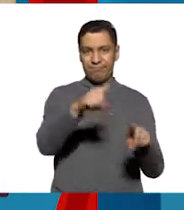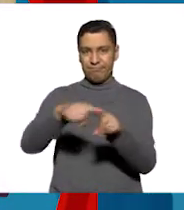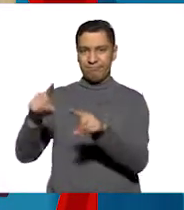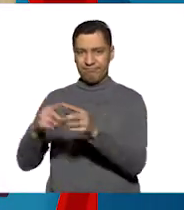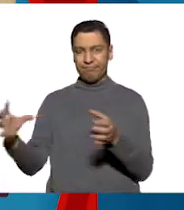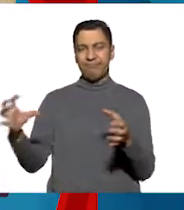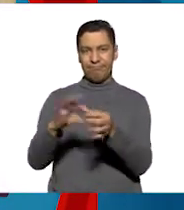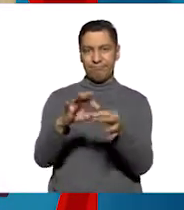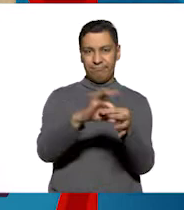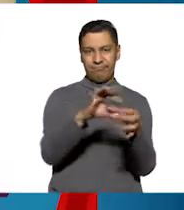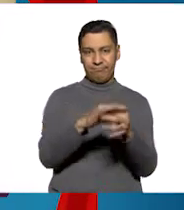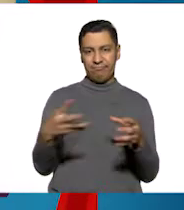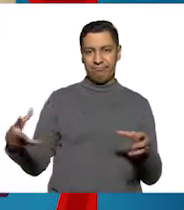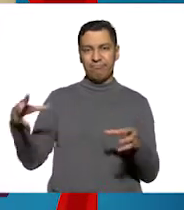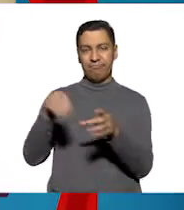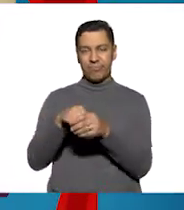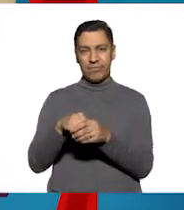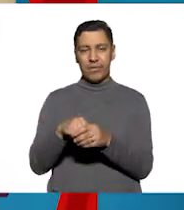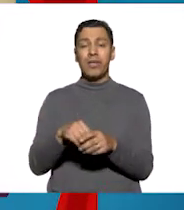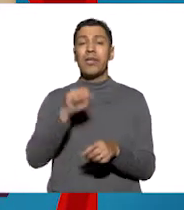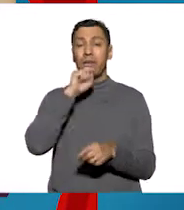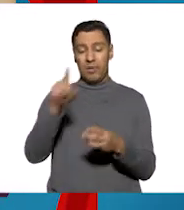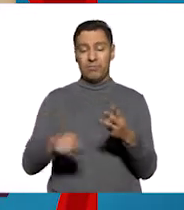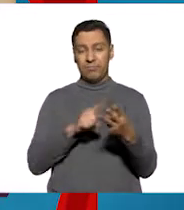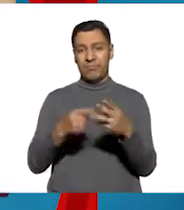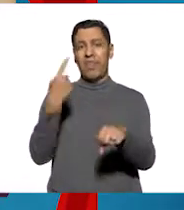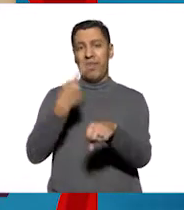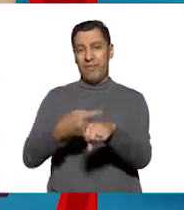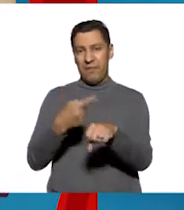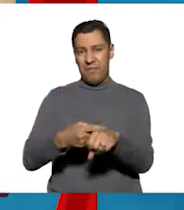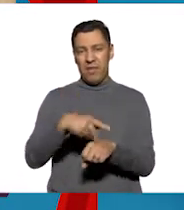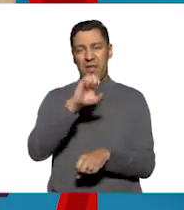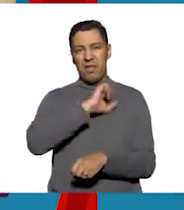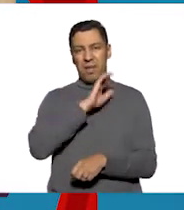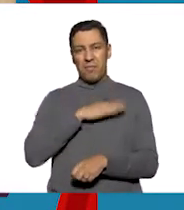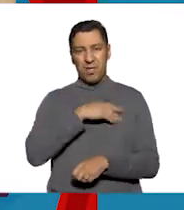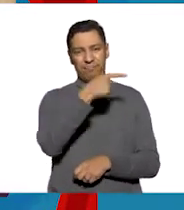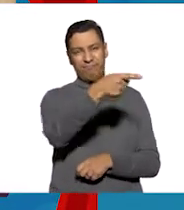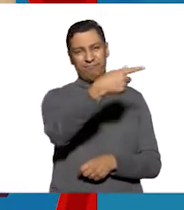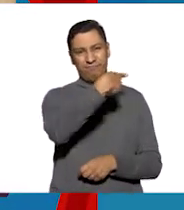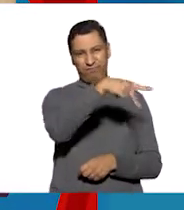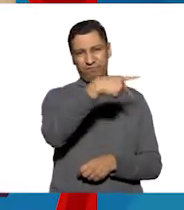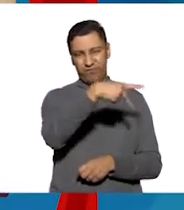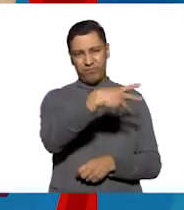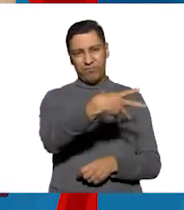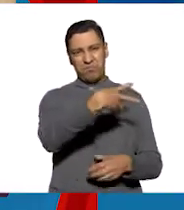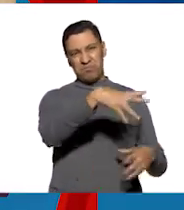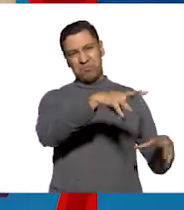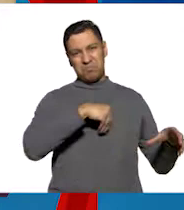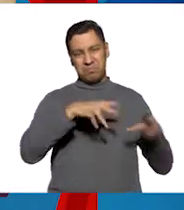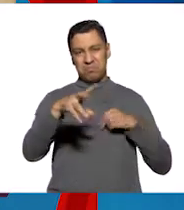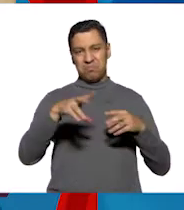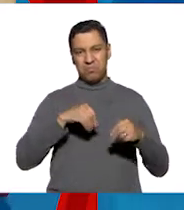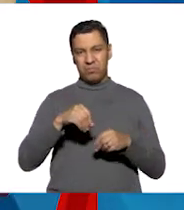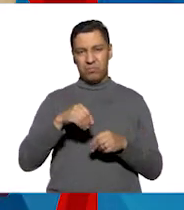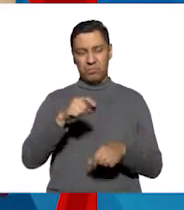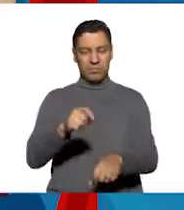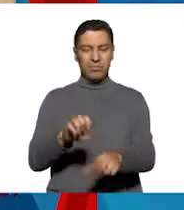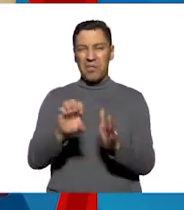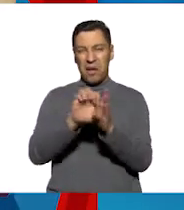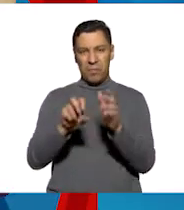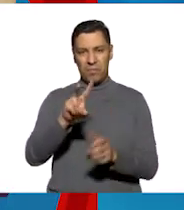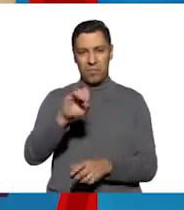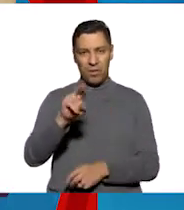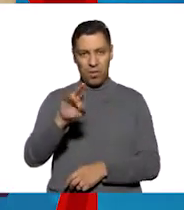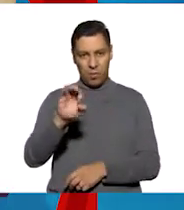concepciones sobre la guerra y las enfermedades introducidas por los españoles, como la viruela. Sin embargo, existen